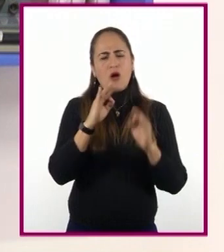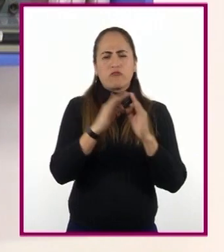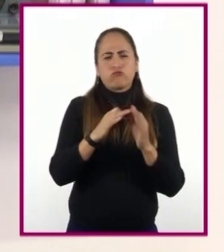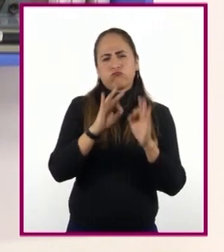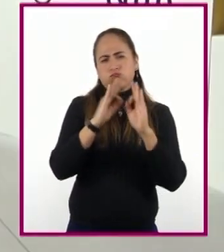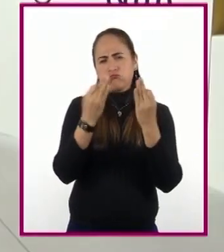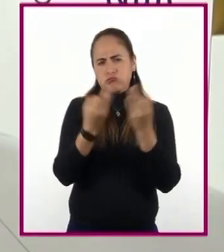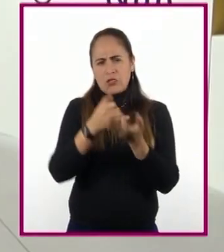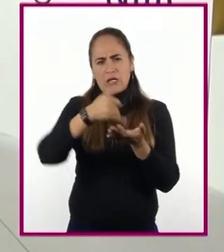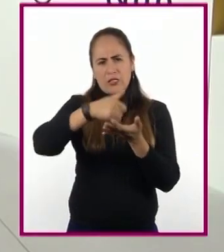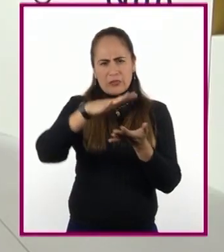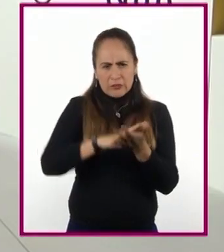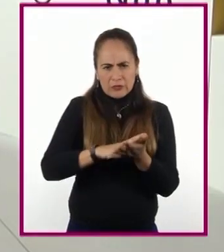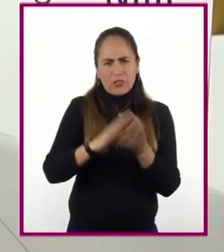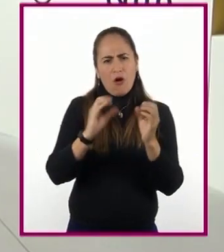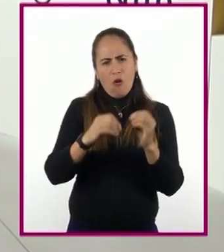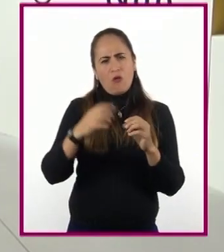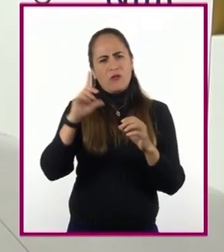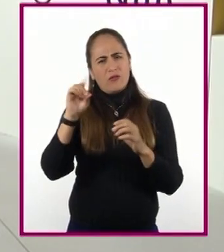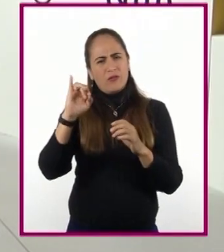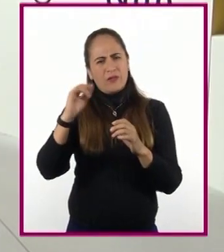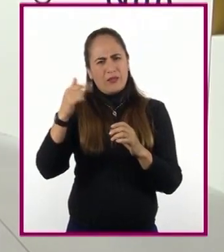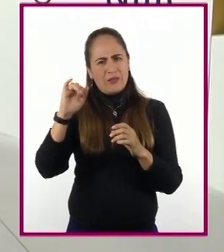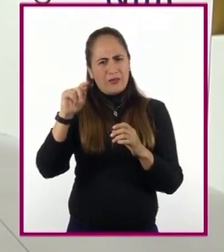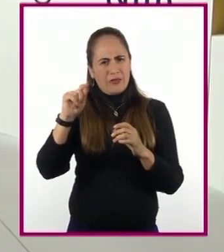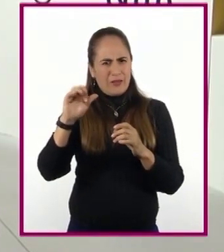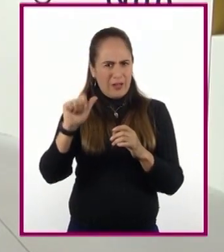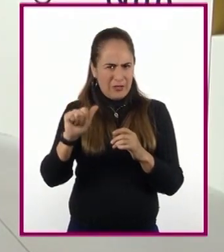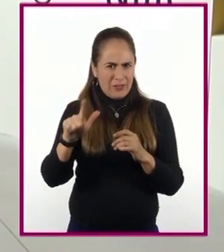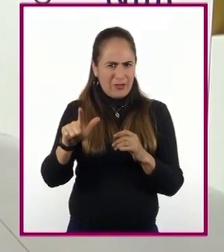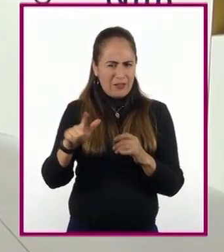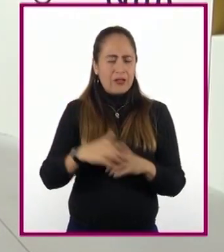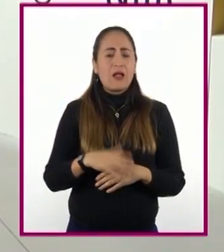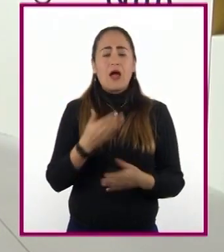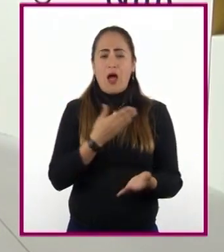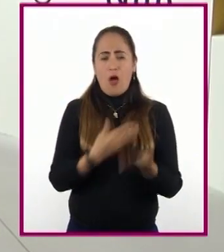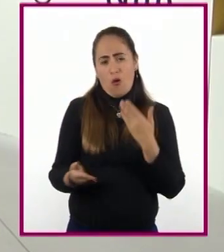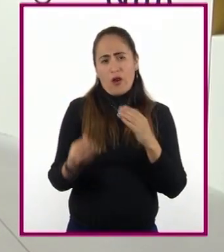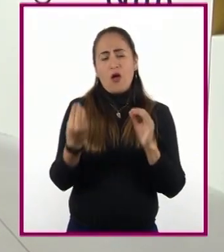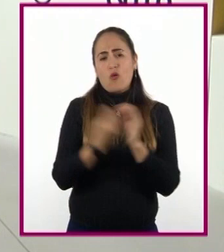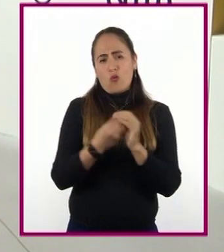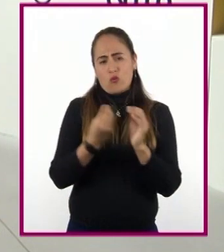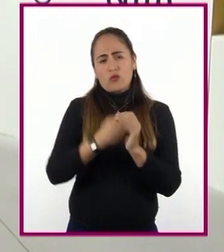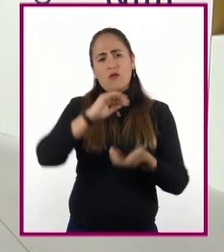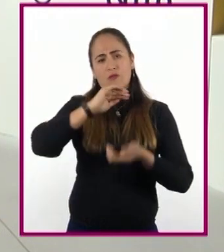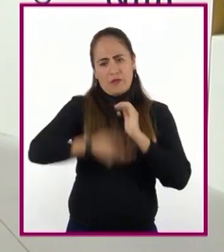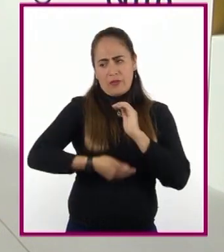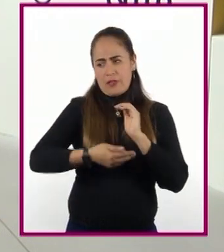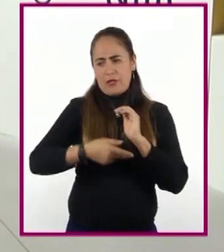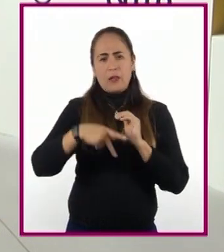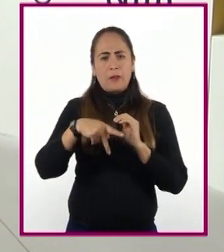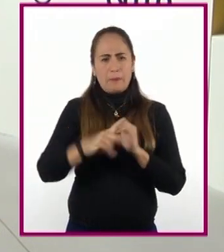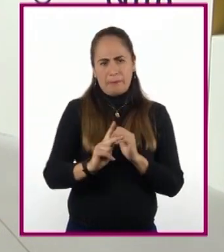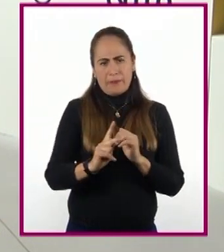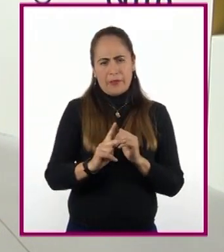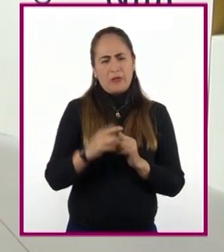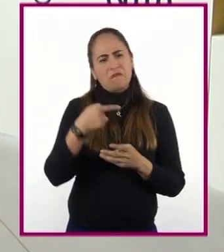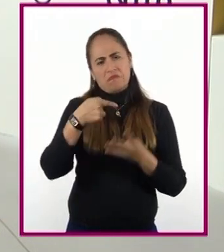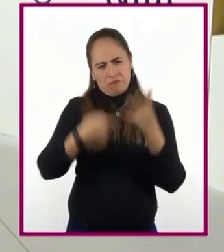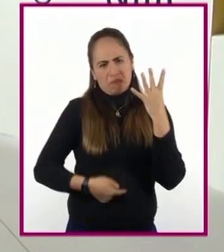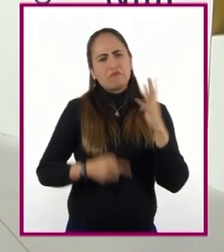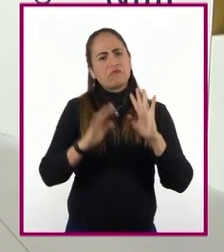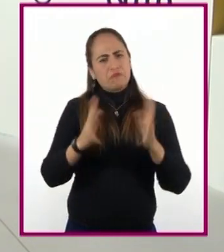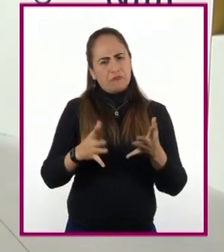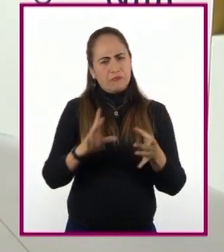digital. Ahora llegamos al final de la sesión, pero antes hagamos un recuento de lo que vimos.